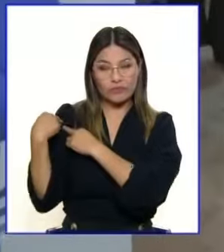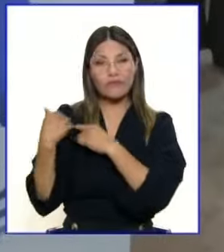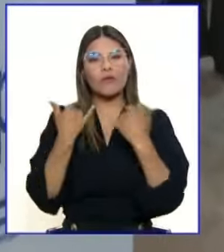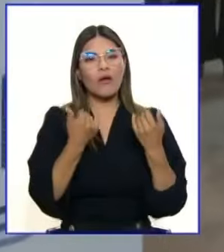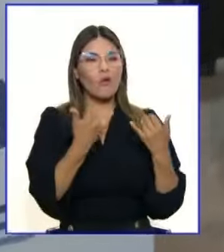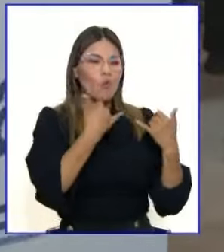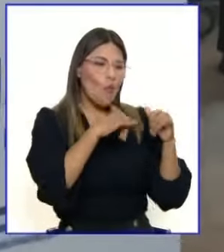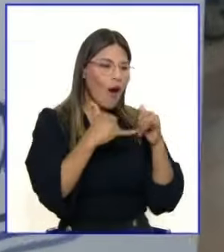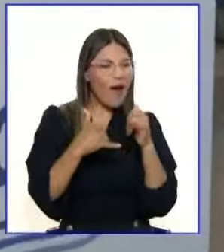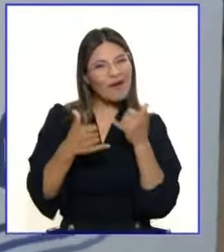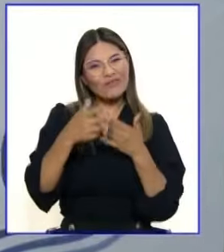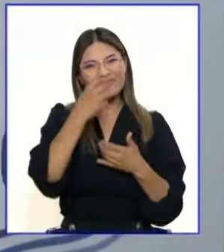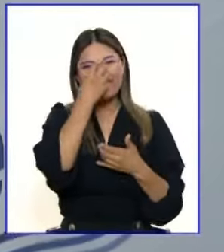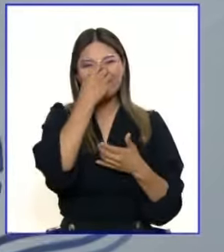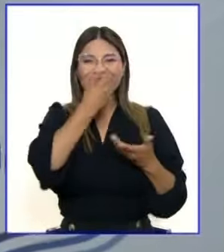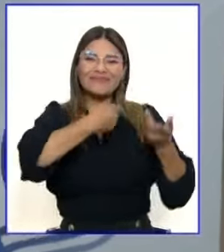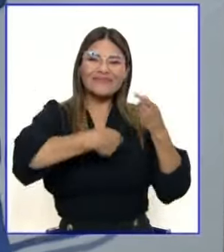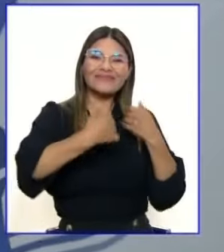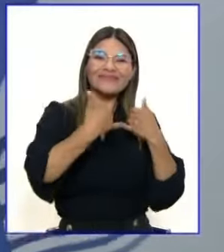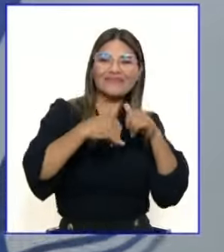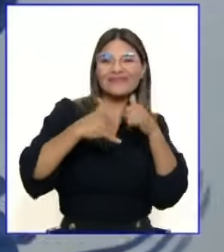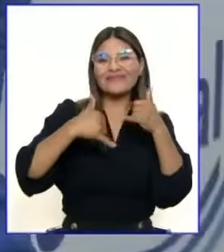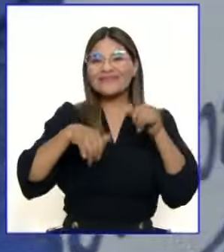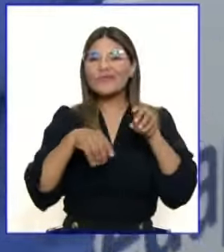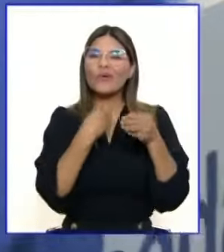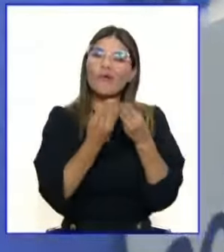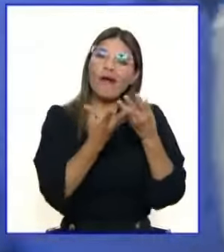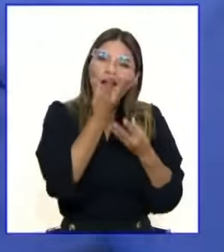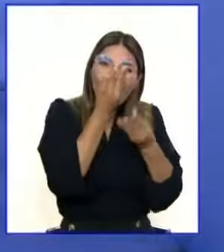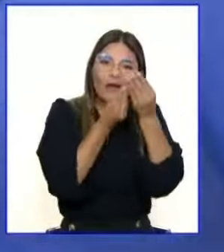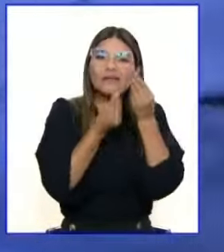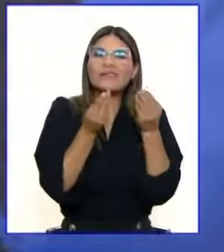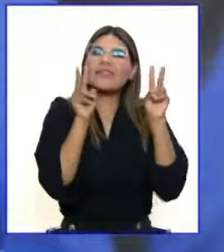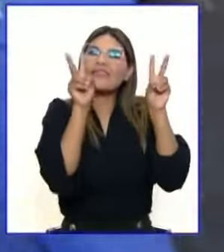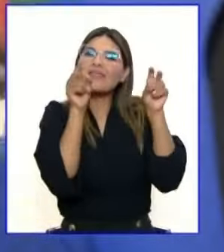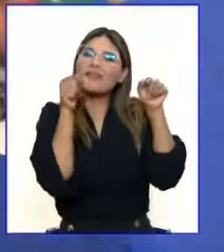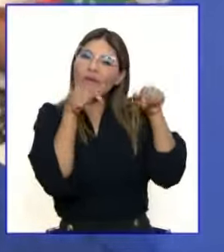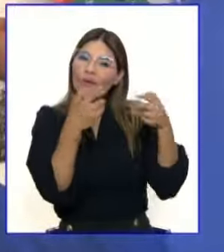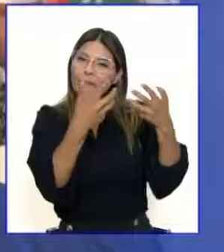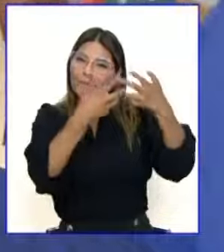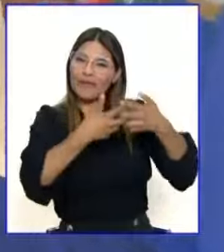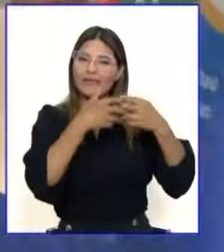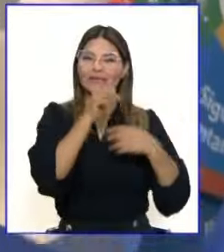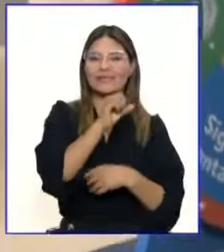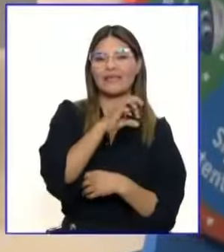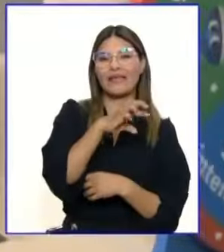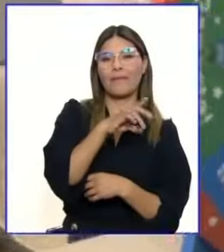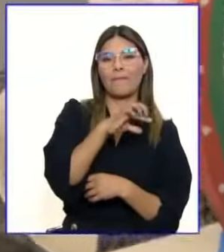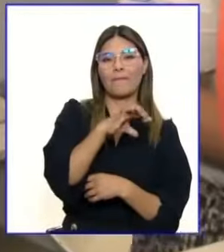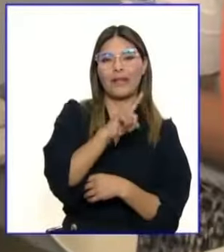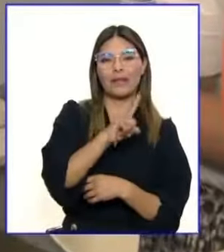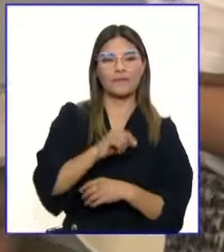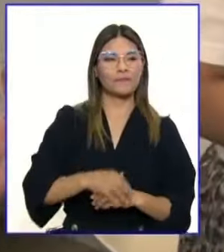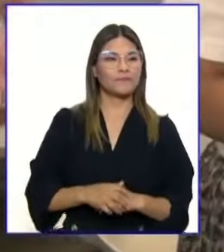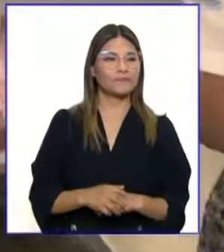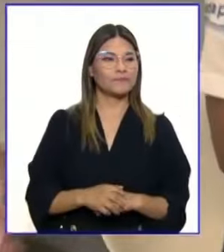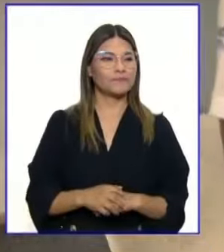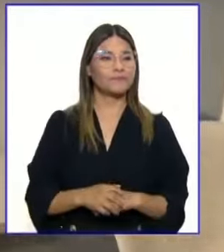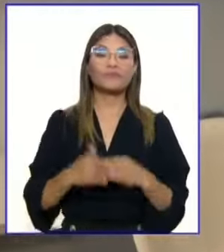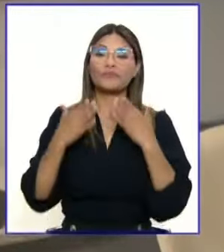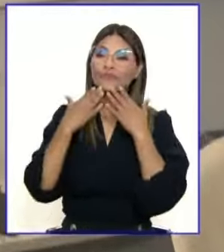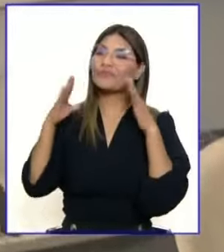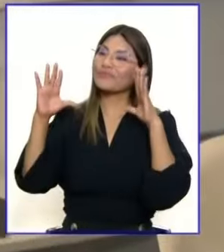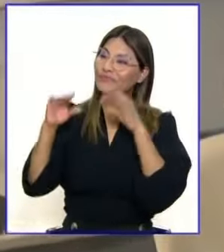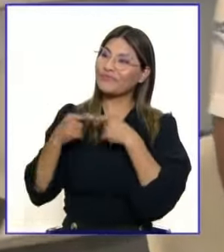vamos a hablar con Miguel Bellido, que es el vocero de Sedapal, y nos va a mostrar un poco en qué consiste. Muy buenas noches, estamos aquí en